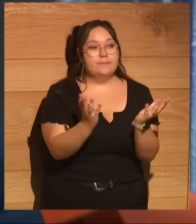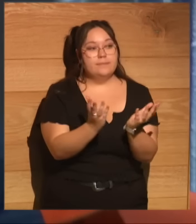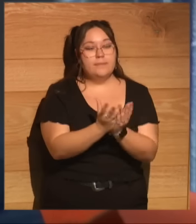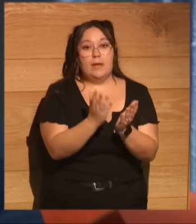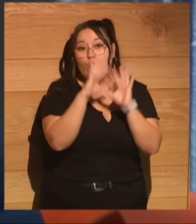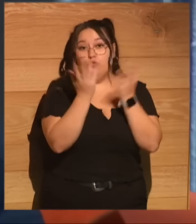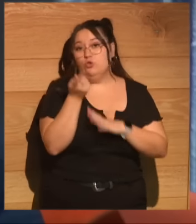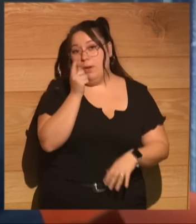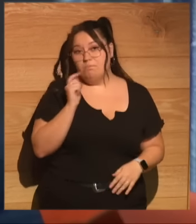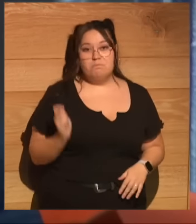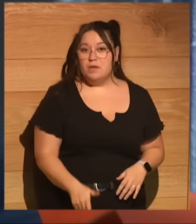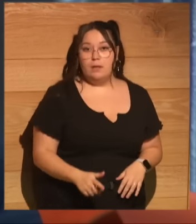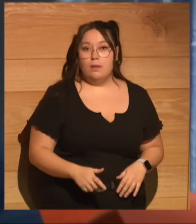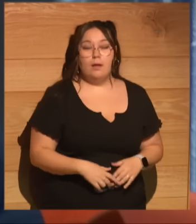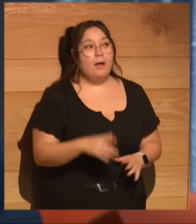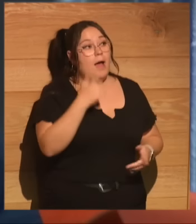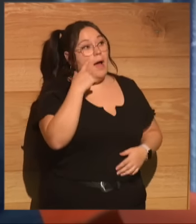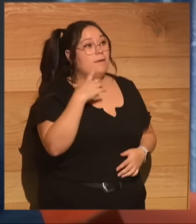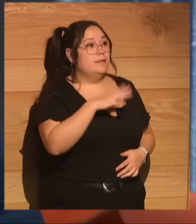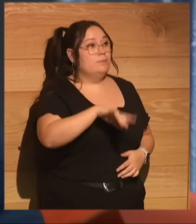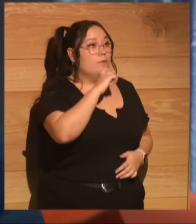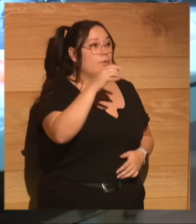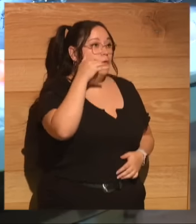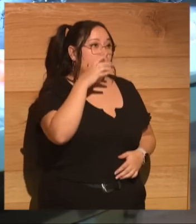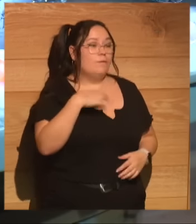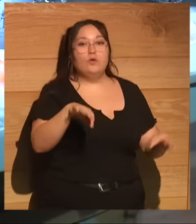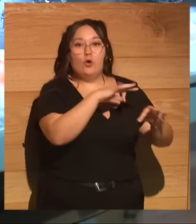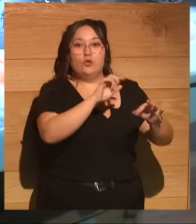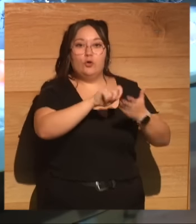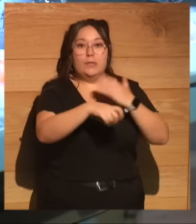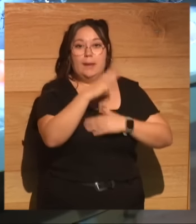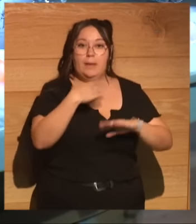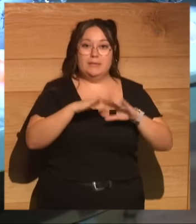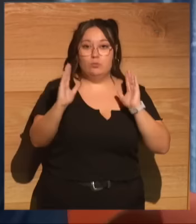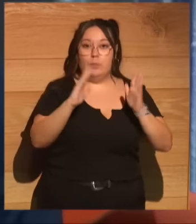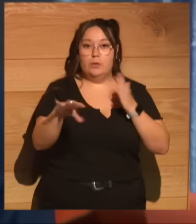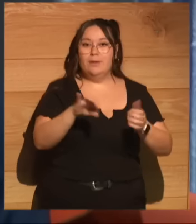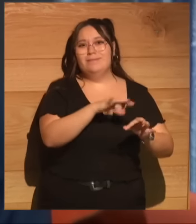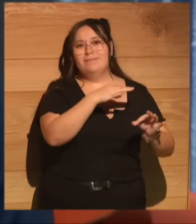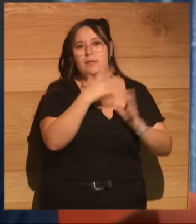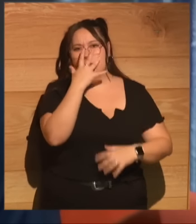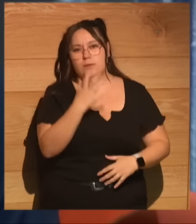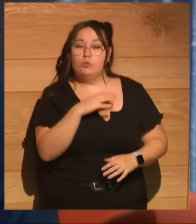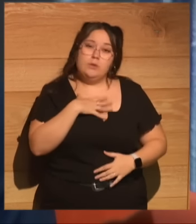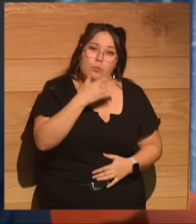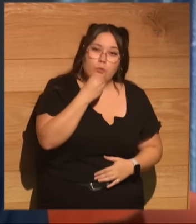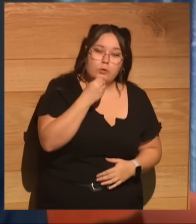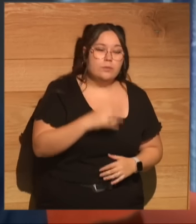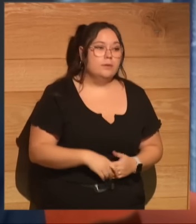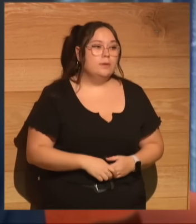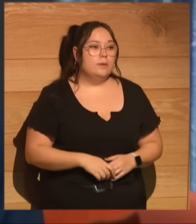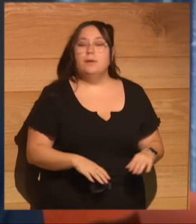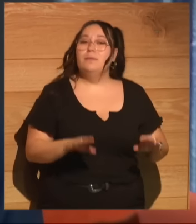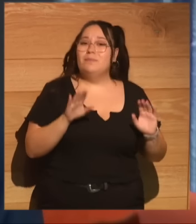El mundo es una mierda. A ver si el Espacio Fundación Telefónica nos contrata a un violinista para estos momentos. Y sería muy bonito. Y que, sin